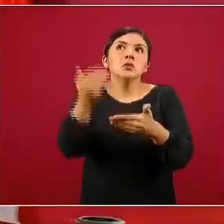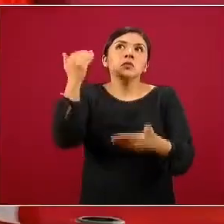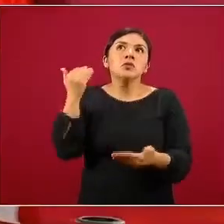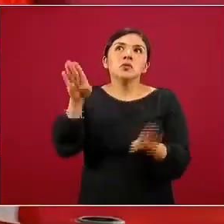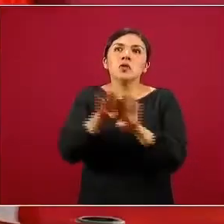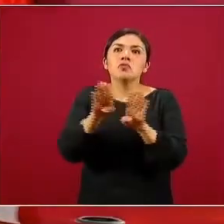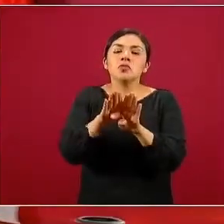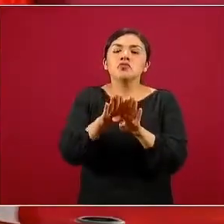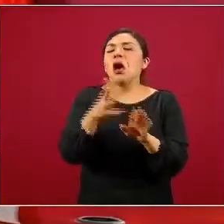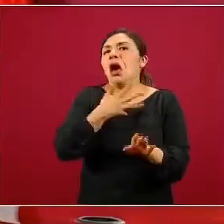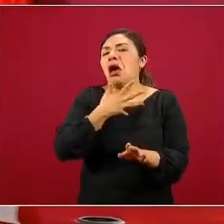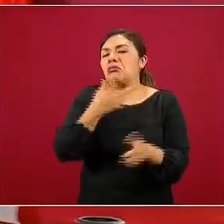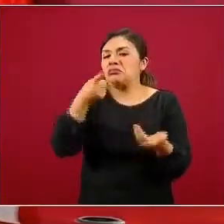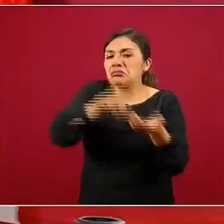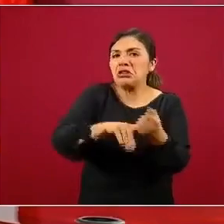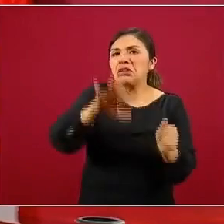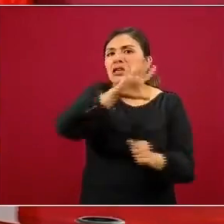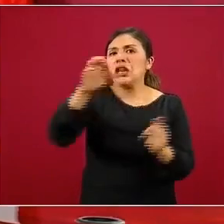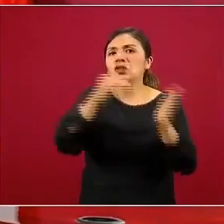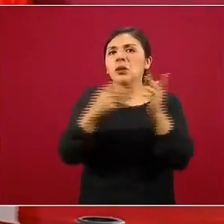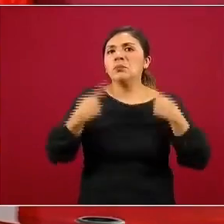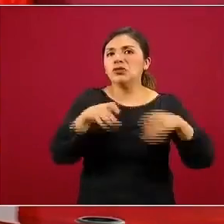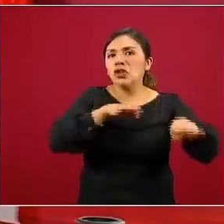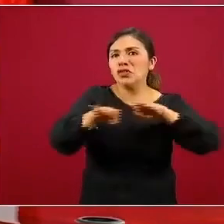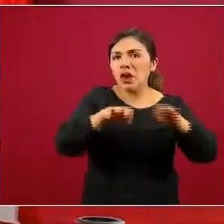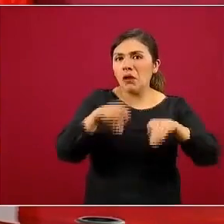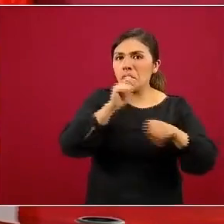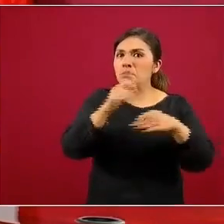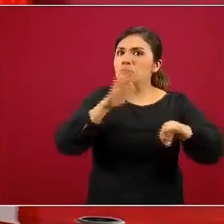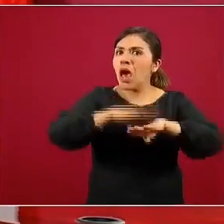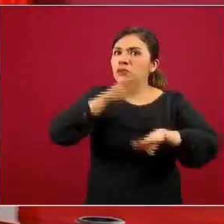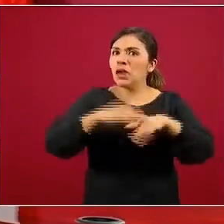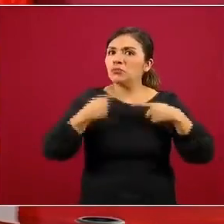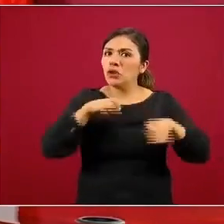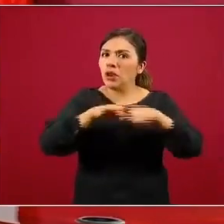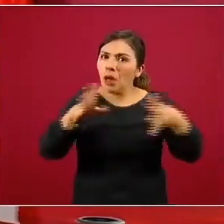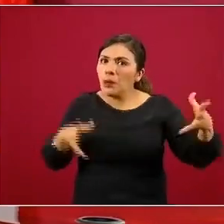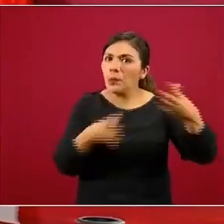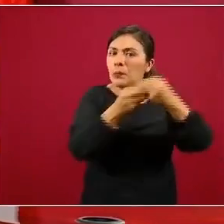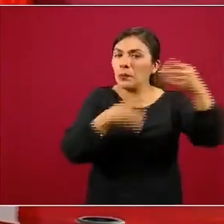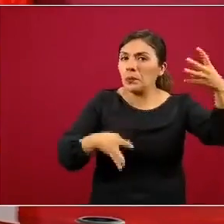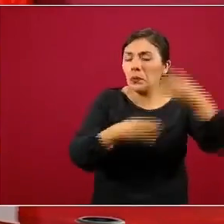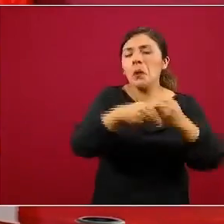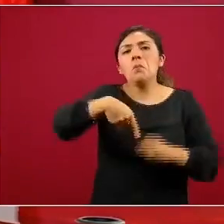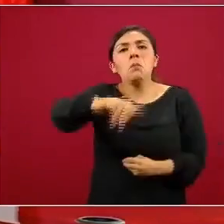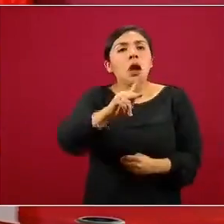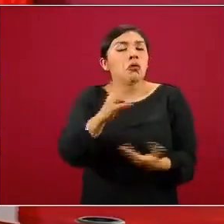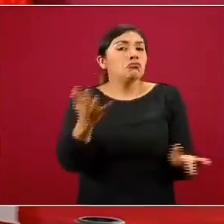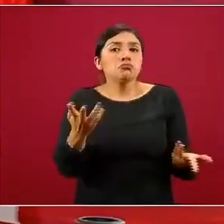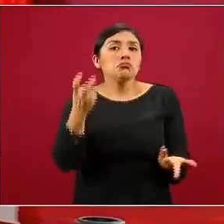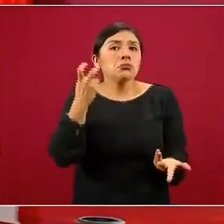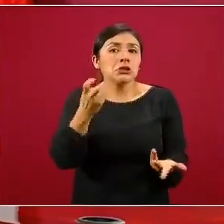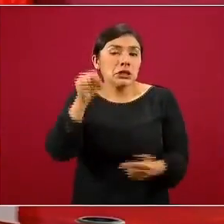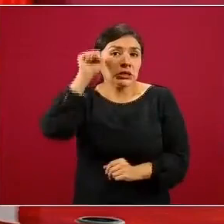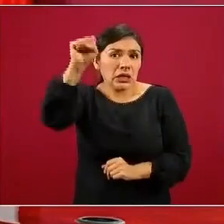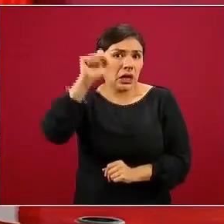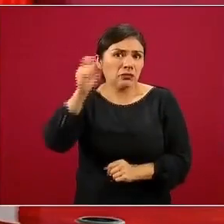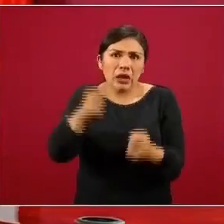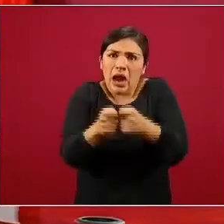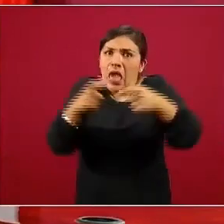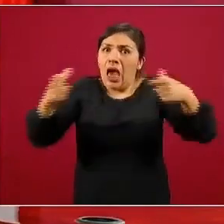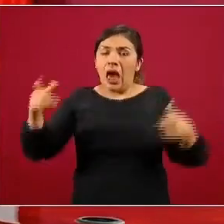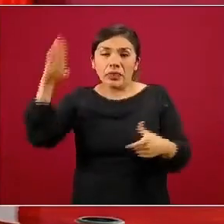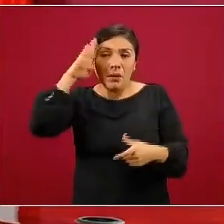casi 500,000 trabajadores ya, porque hemos ido incrementando también el número de trabajadores, pero bueno, es un sindicato muy